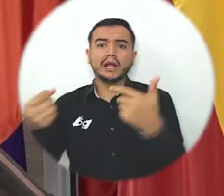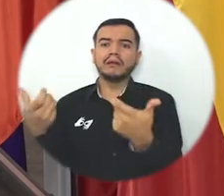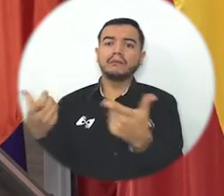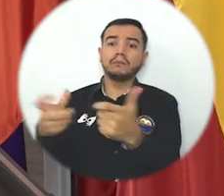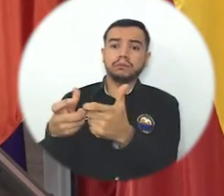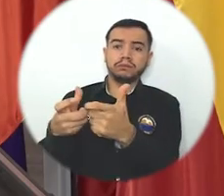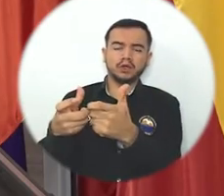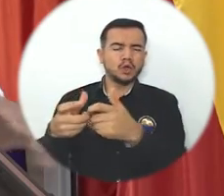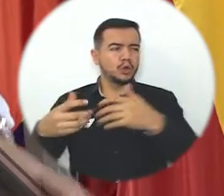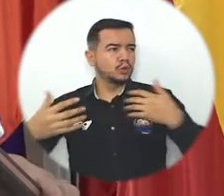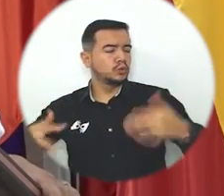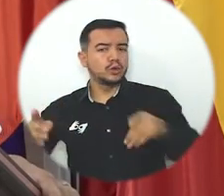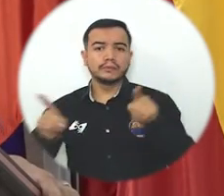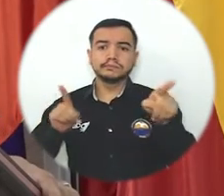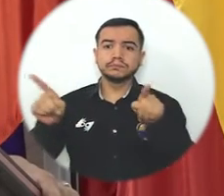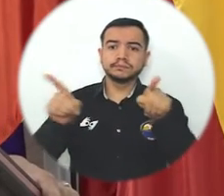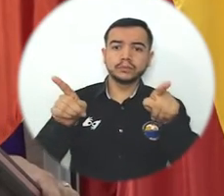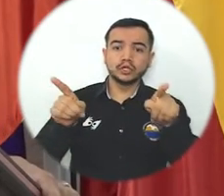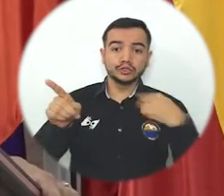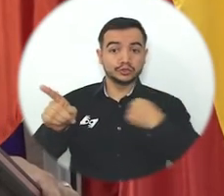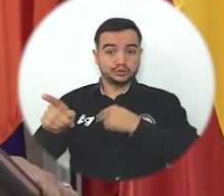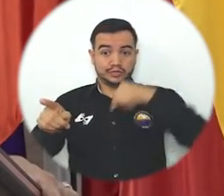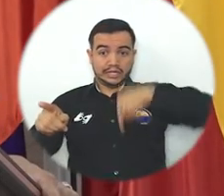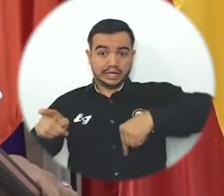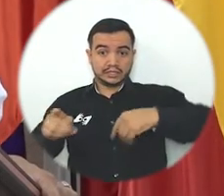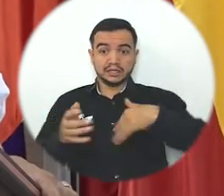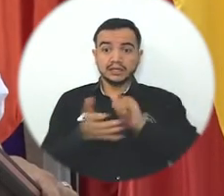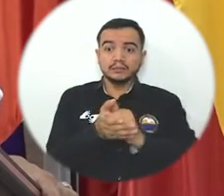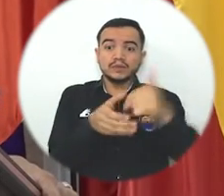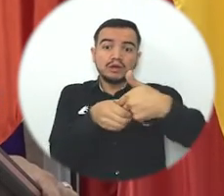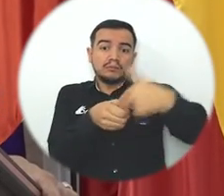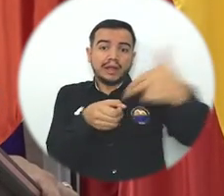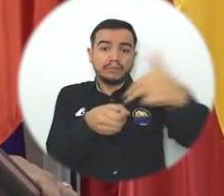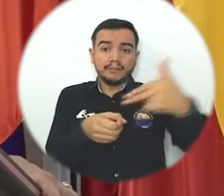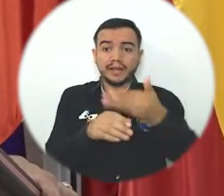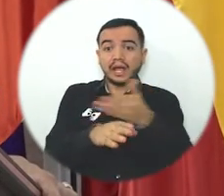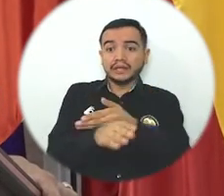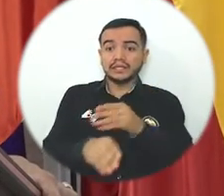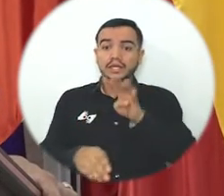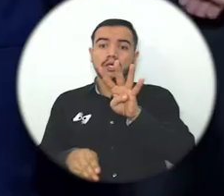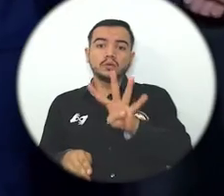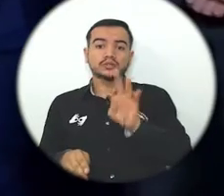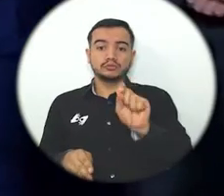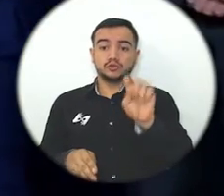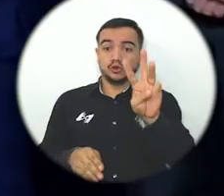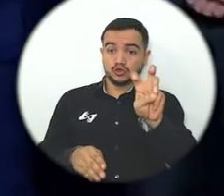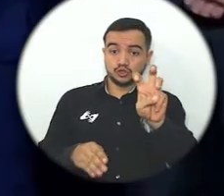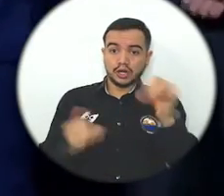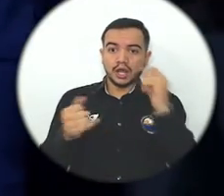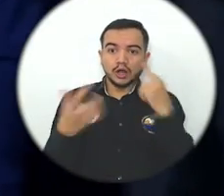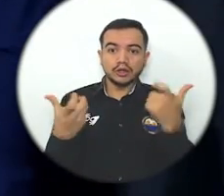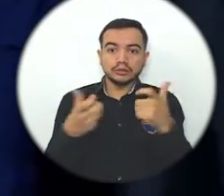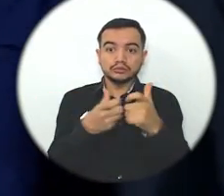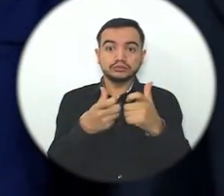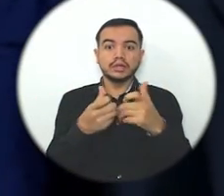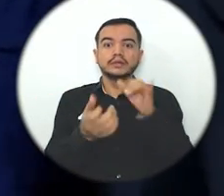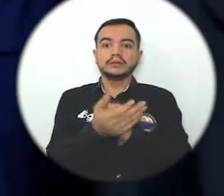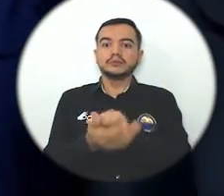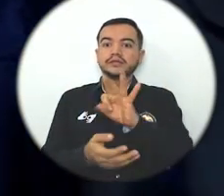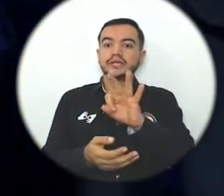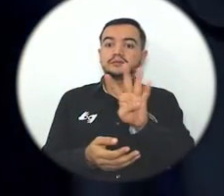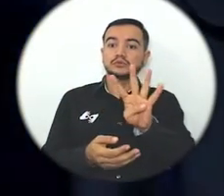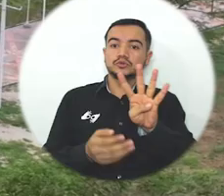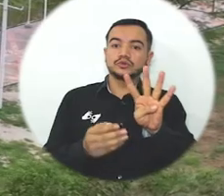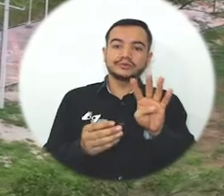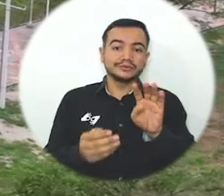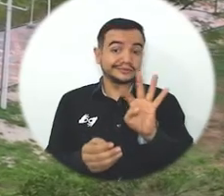muchas universidades perdieron estudiantes. Nosotros bajamos la deserción del 4.8 al 3.4 y por eso nos dieron uno de los 2